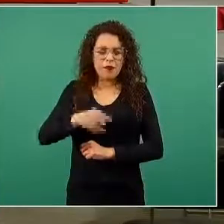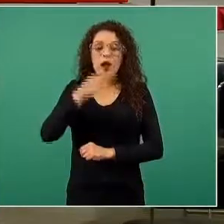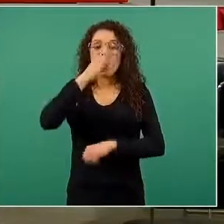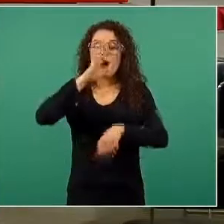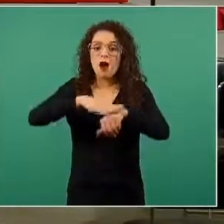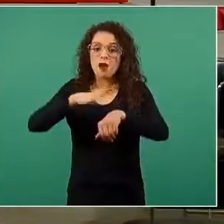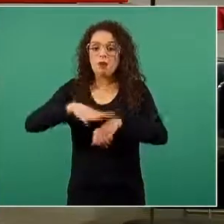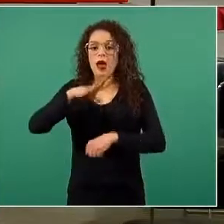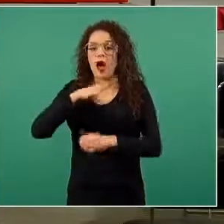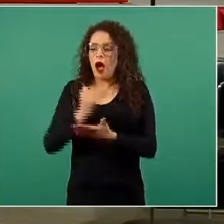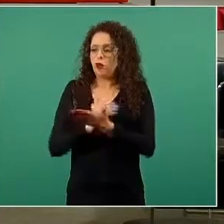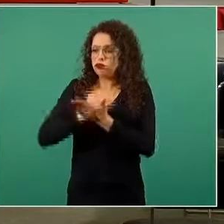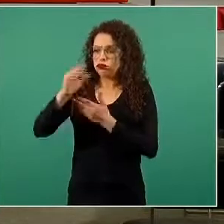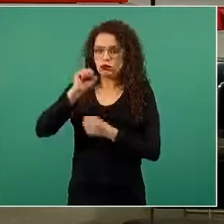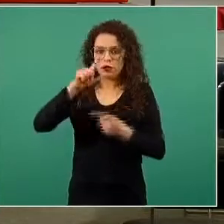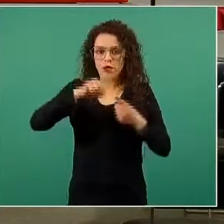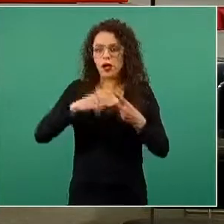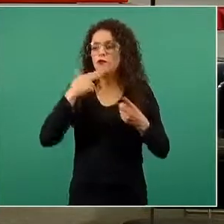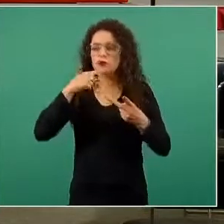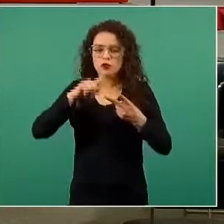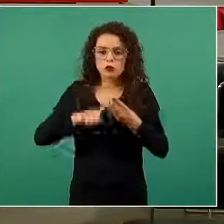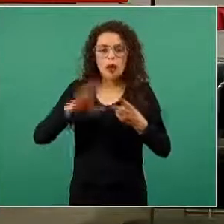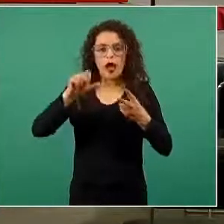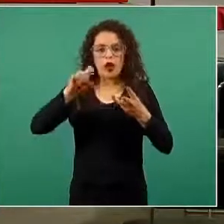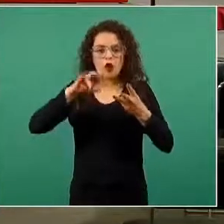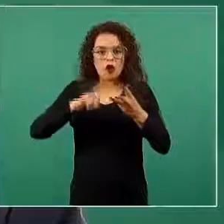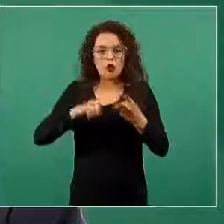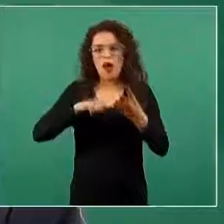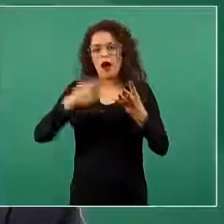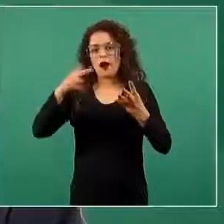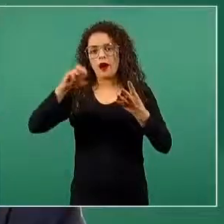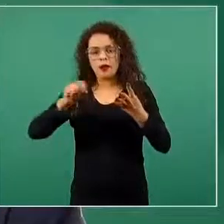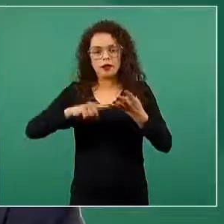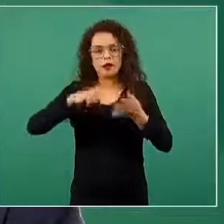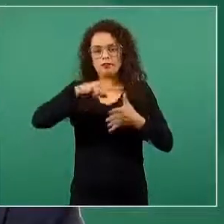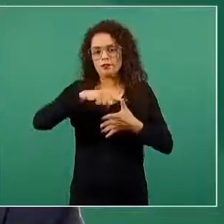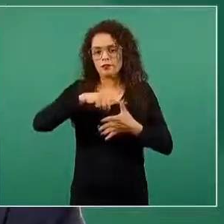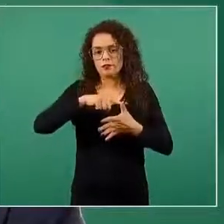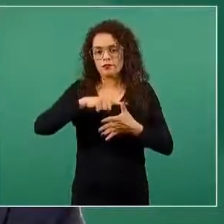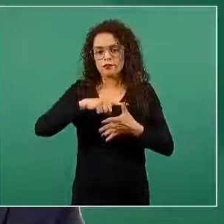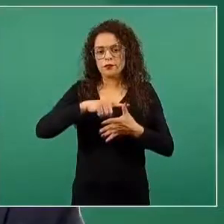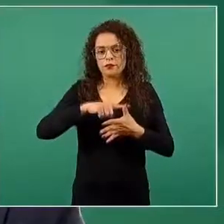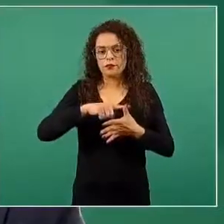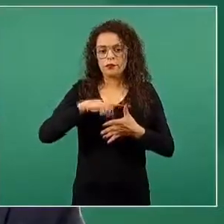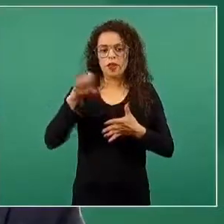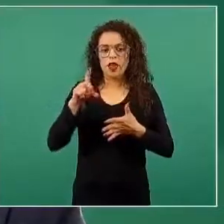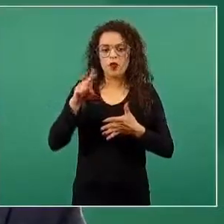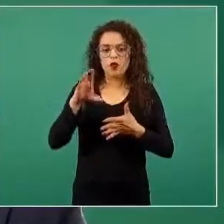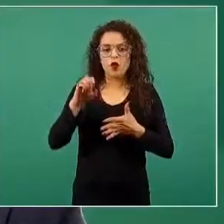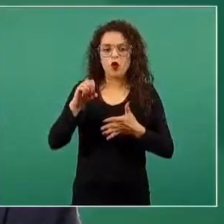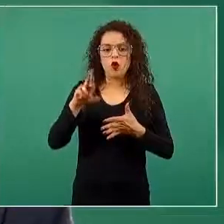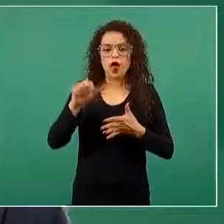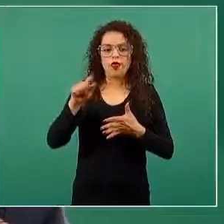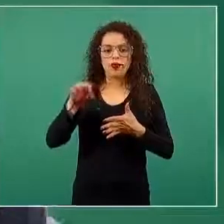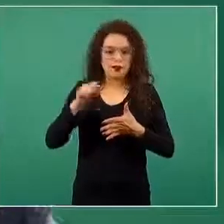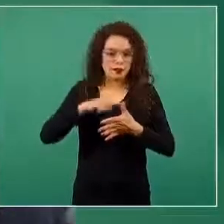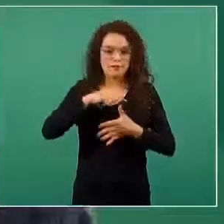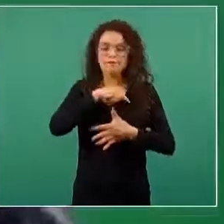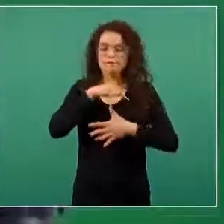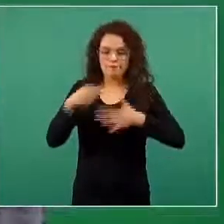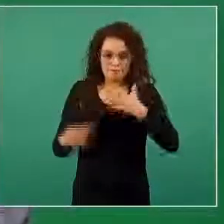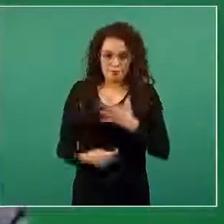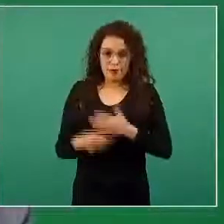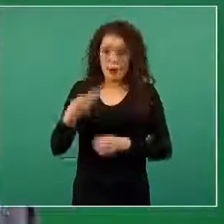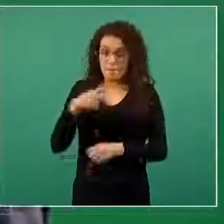exceso de sal, exceso de azúcar, exceso de calorías, exceso de grasas y también el uso de edulcorantes. Pero siguen